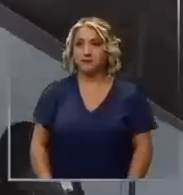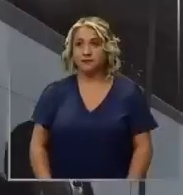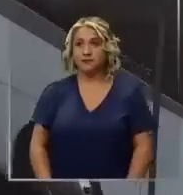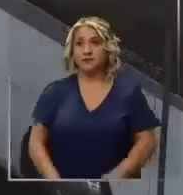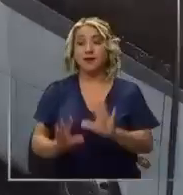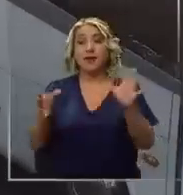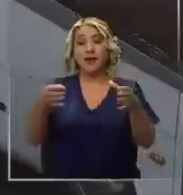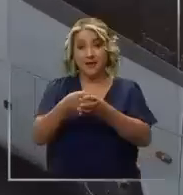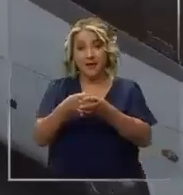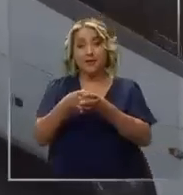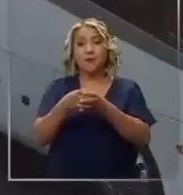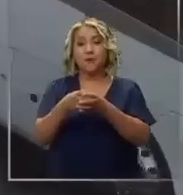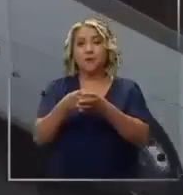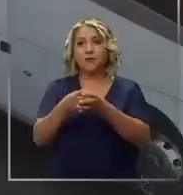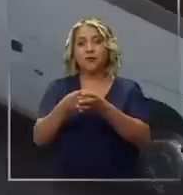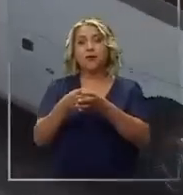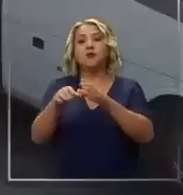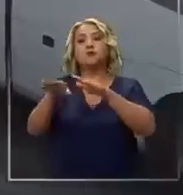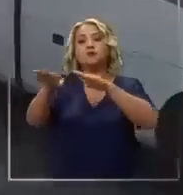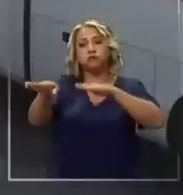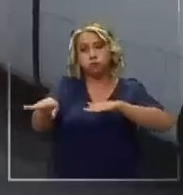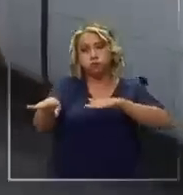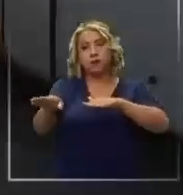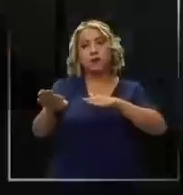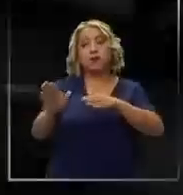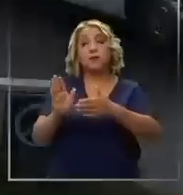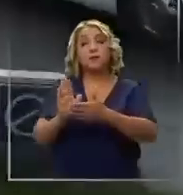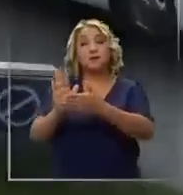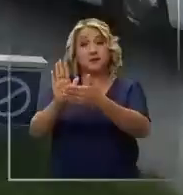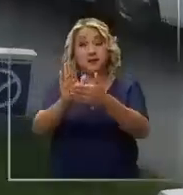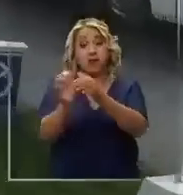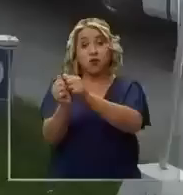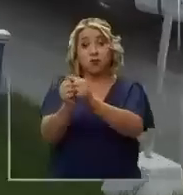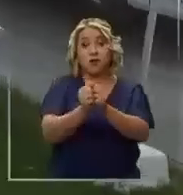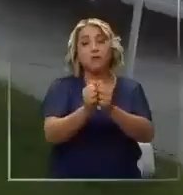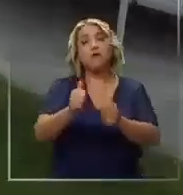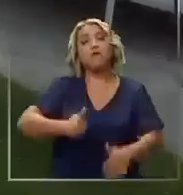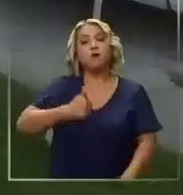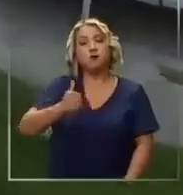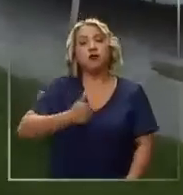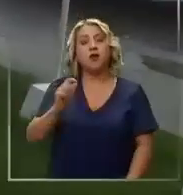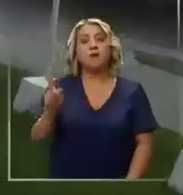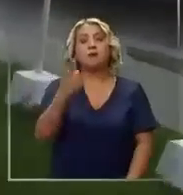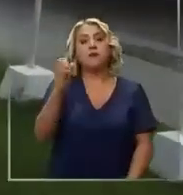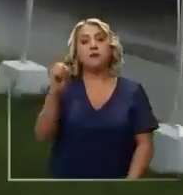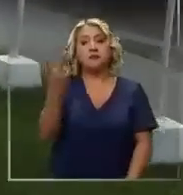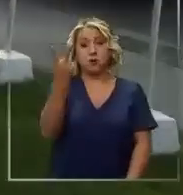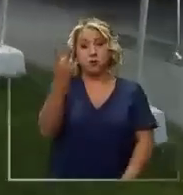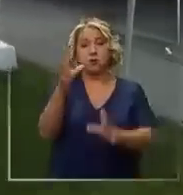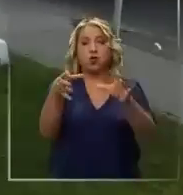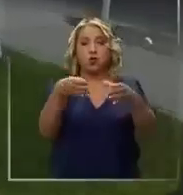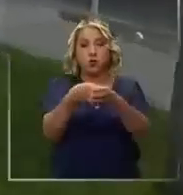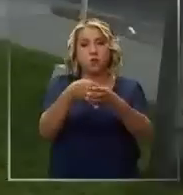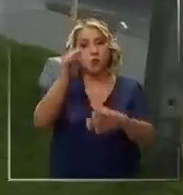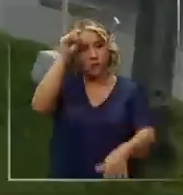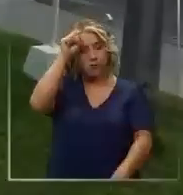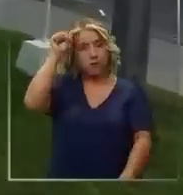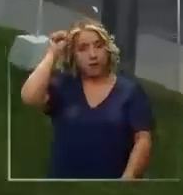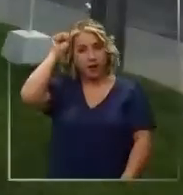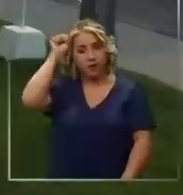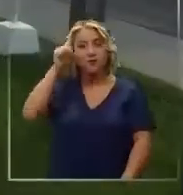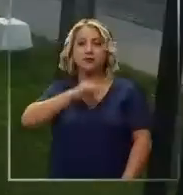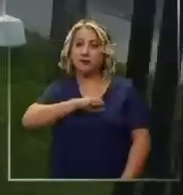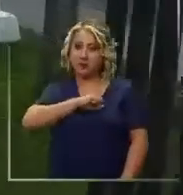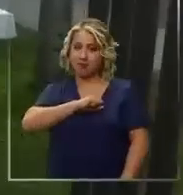El equipo hizo una pequeña parada. Nos presentamos y acompañamos a los voluntarios del primer y segundo contingente del Cuerpo de Bomberos